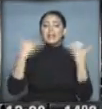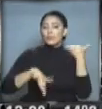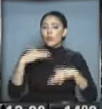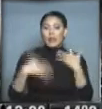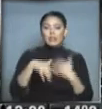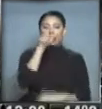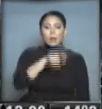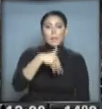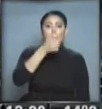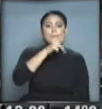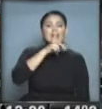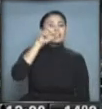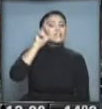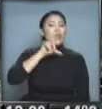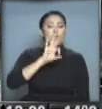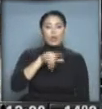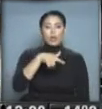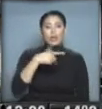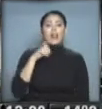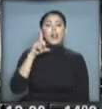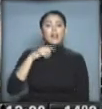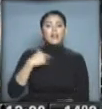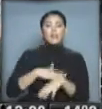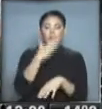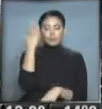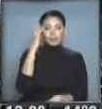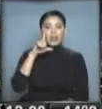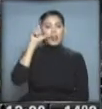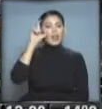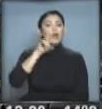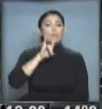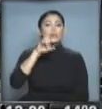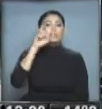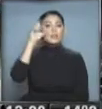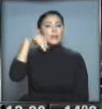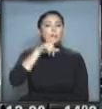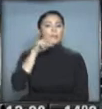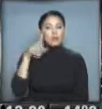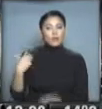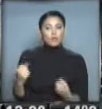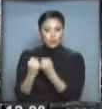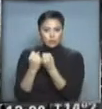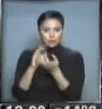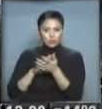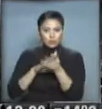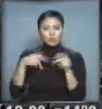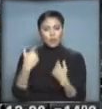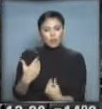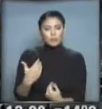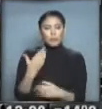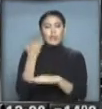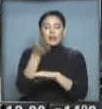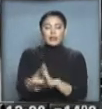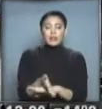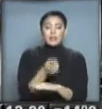para Marcelo Accari, que padece leucemia aguda y está internado en Fundaleu. Allí es donde ustedes pueden